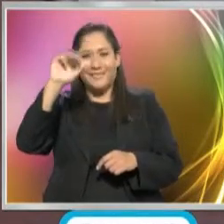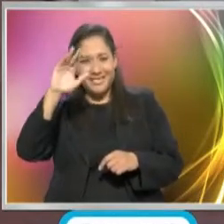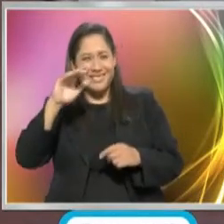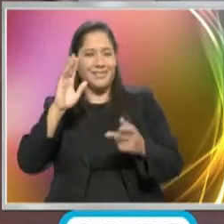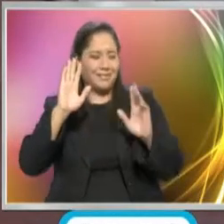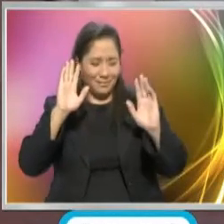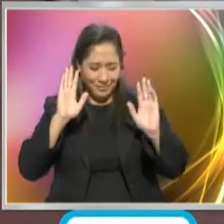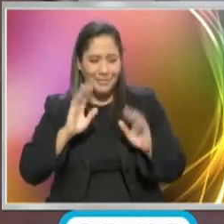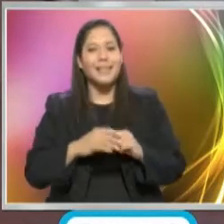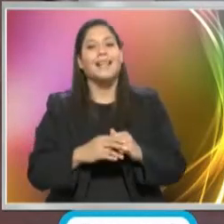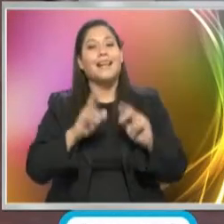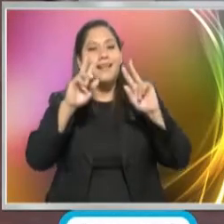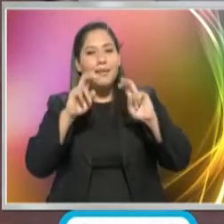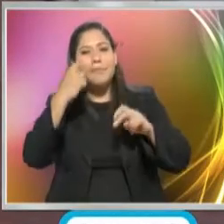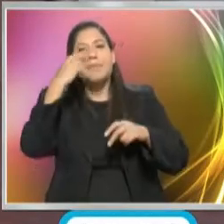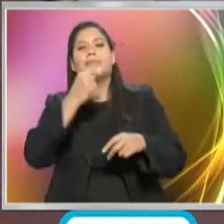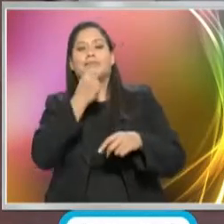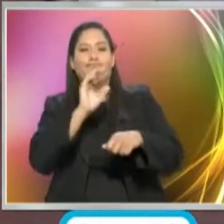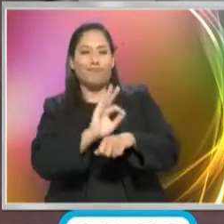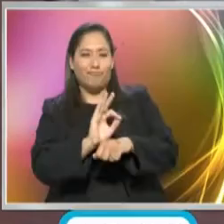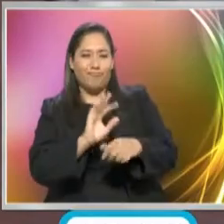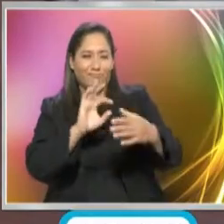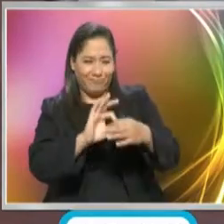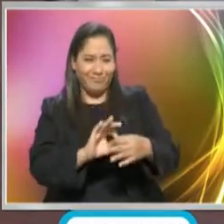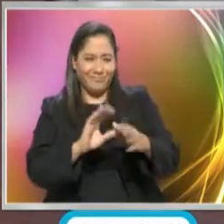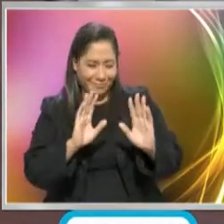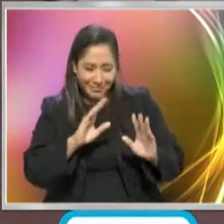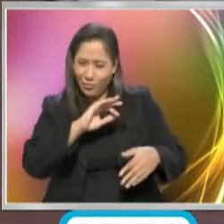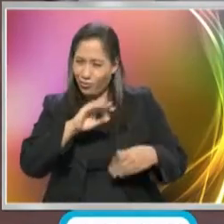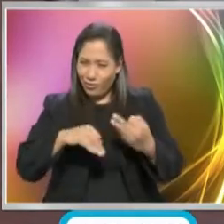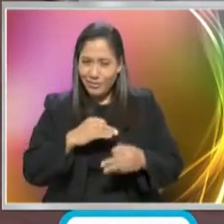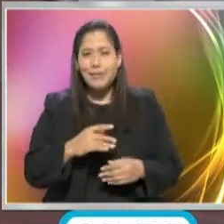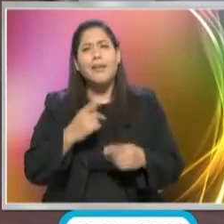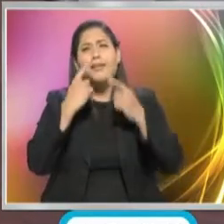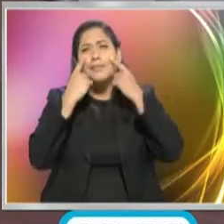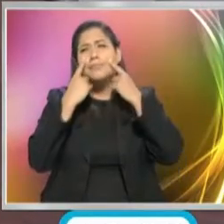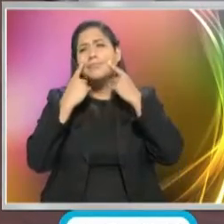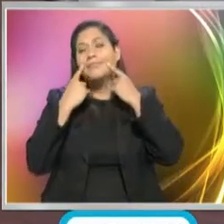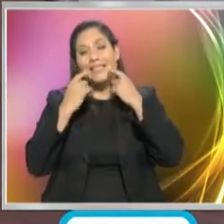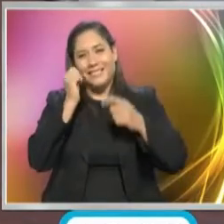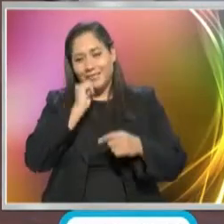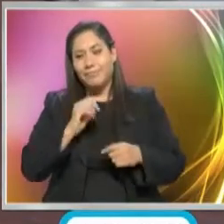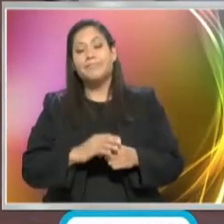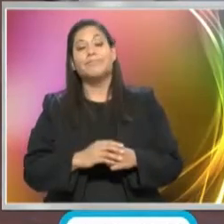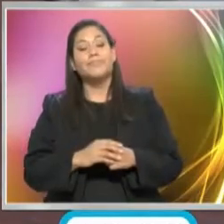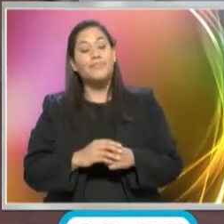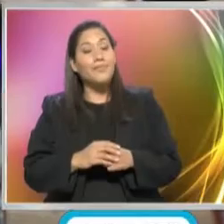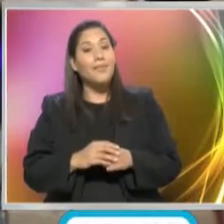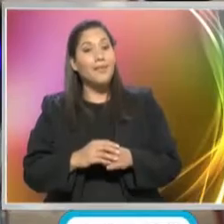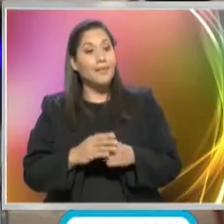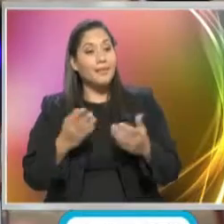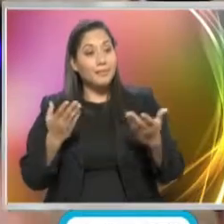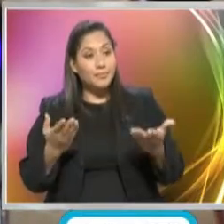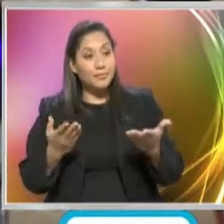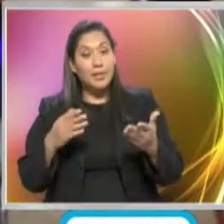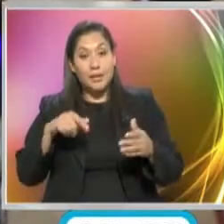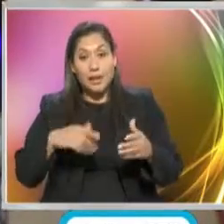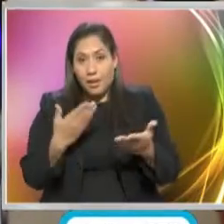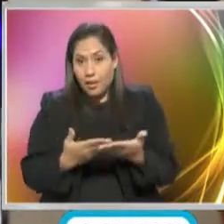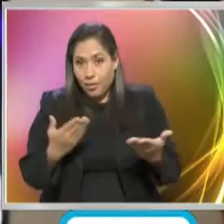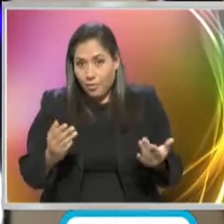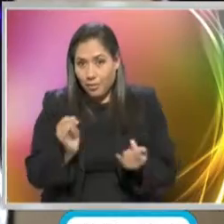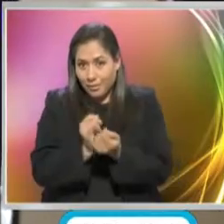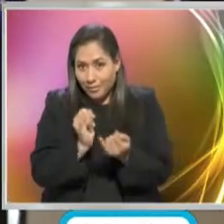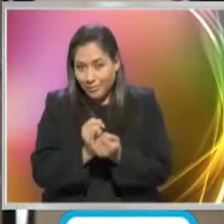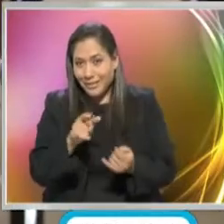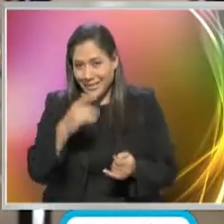¿no? Entonces eran pequeños Mamá, claro, todas. Llorabas. Siguen siendo referentes, además, en la actualidad, ¿no?